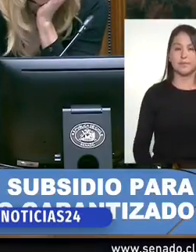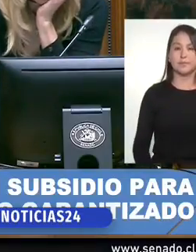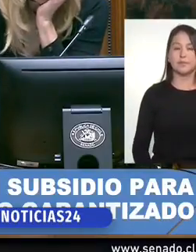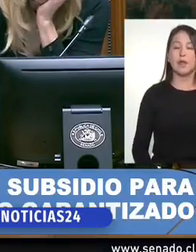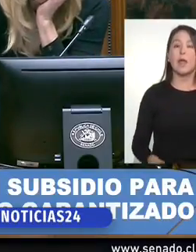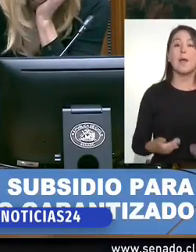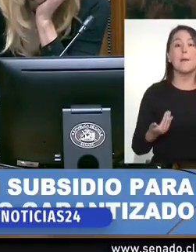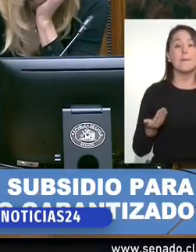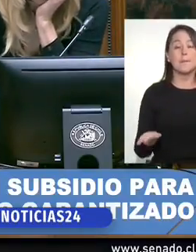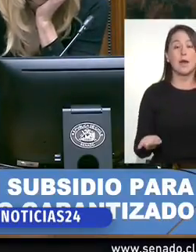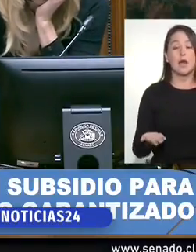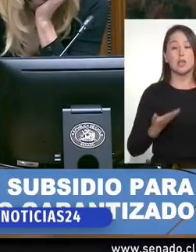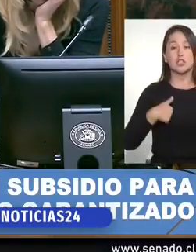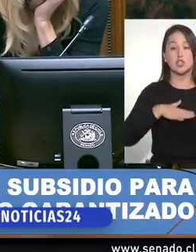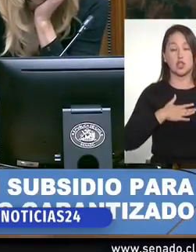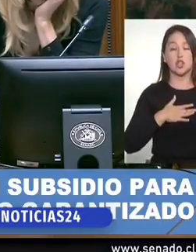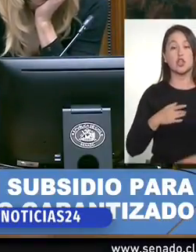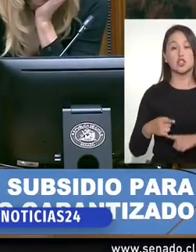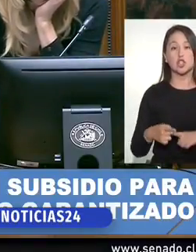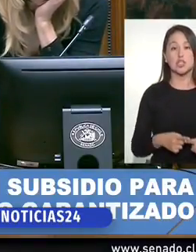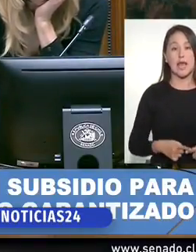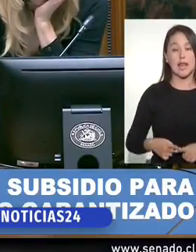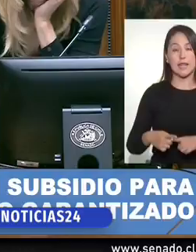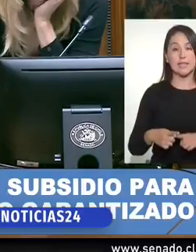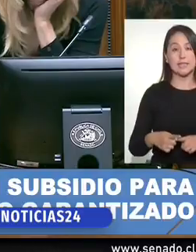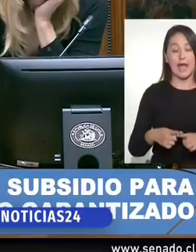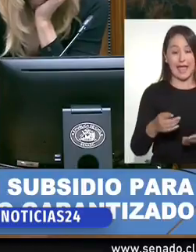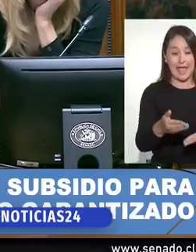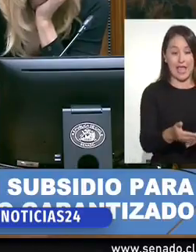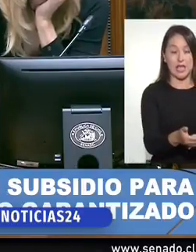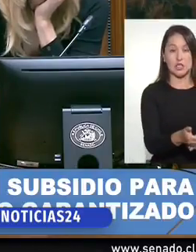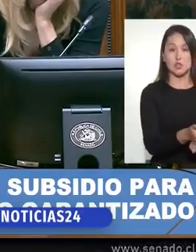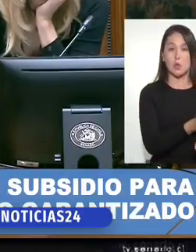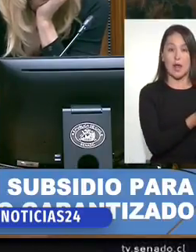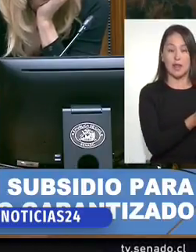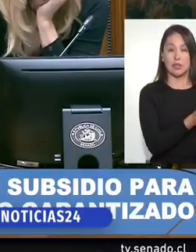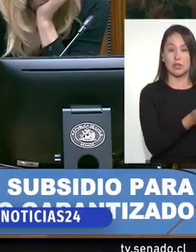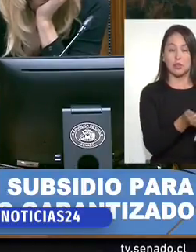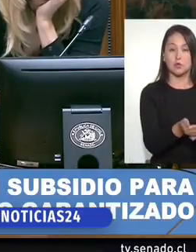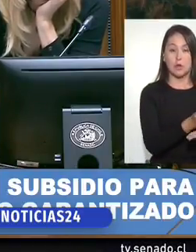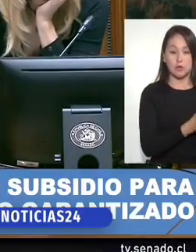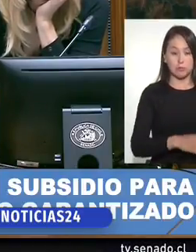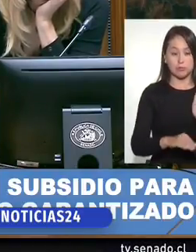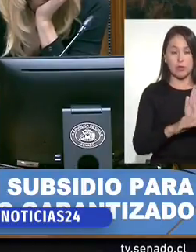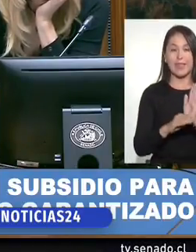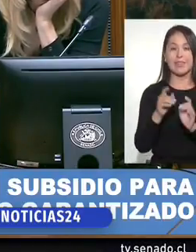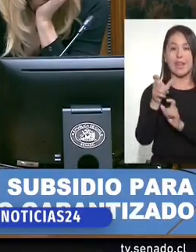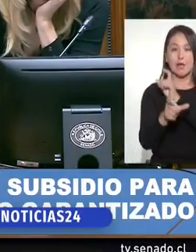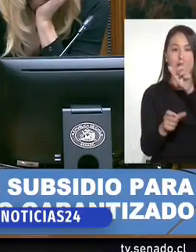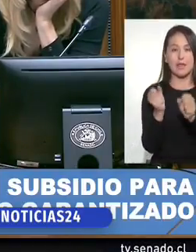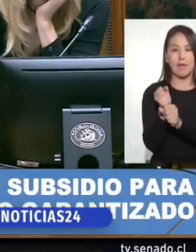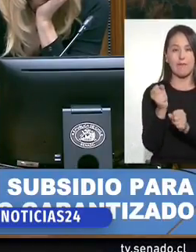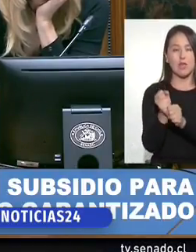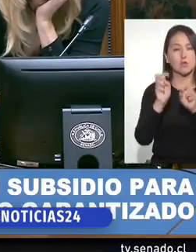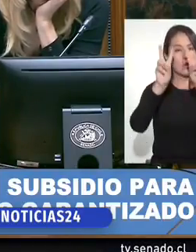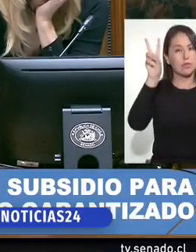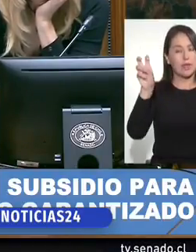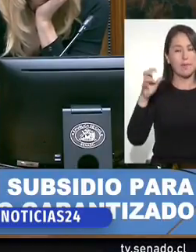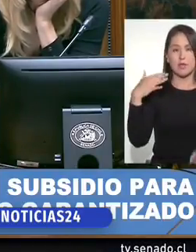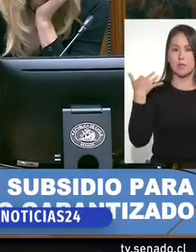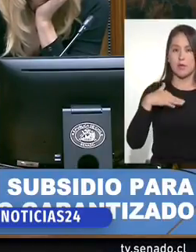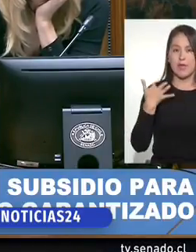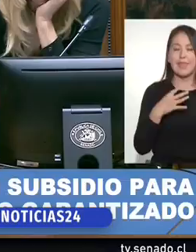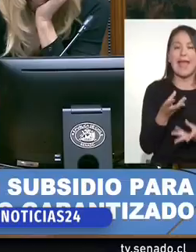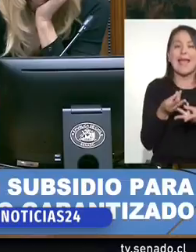logramos despacharlo desde el Congreso esta semana y transformarlo en ley de la República lo antes posible, estamos en condiciones de empezar a pagar este subsidio de